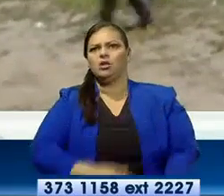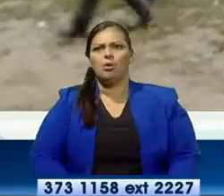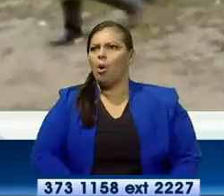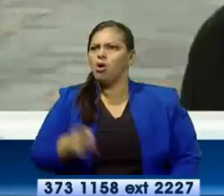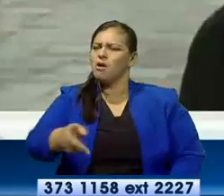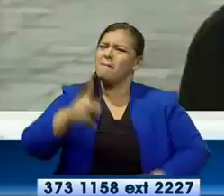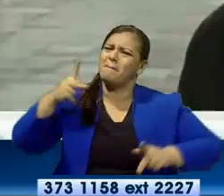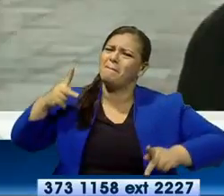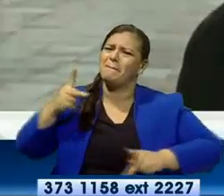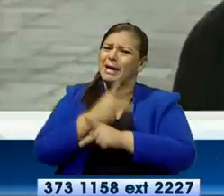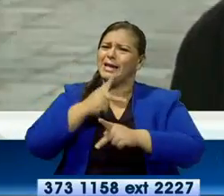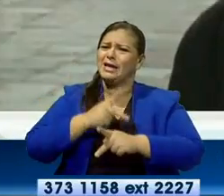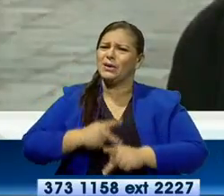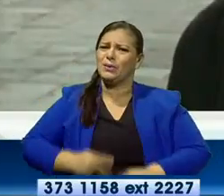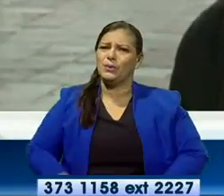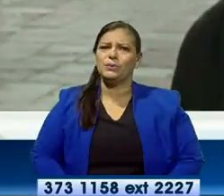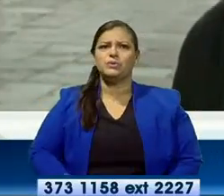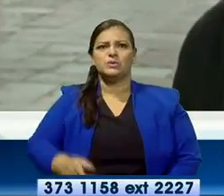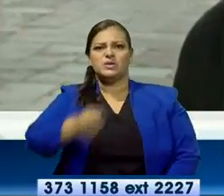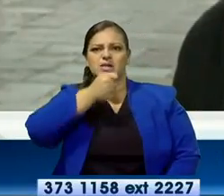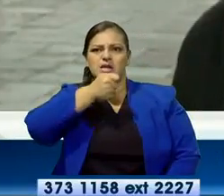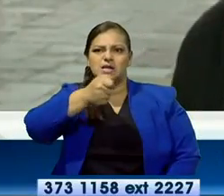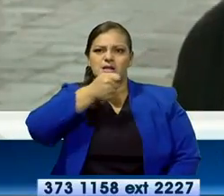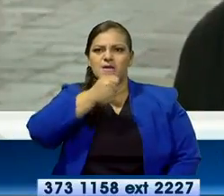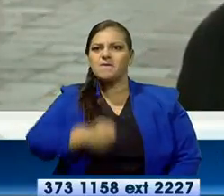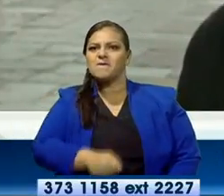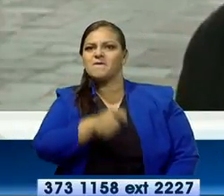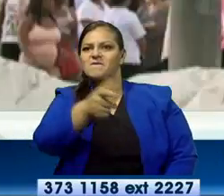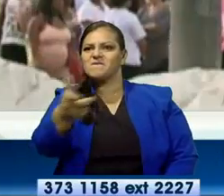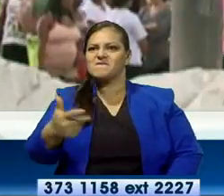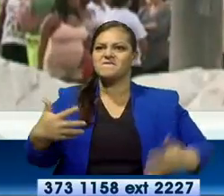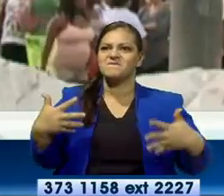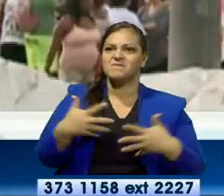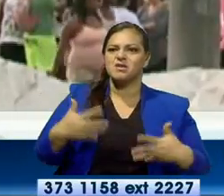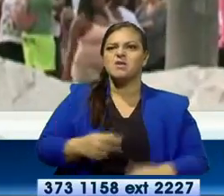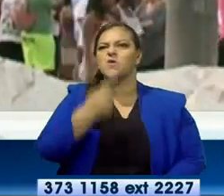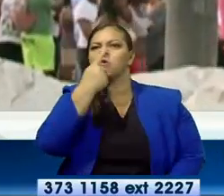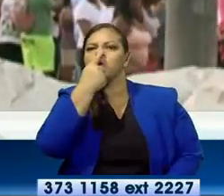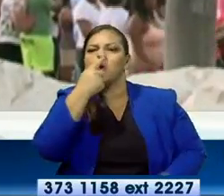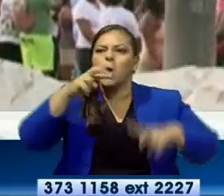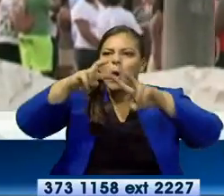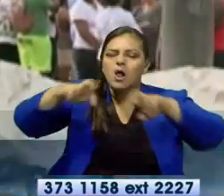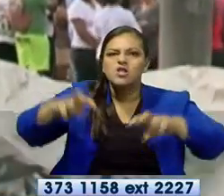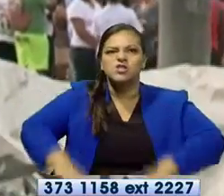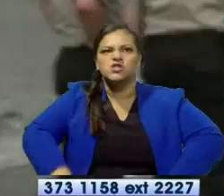un amedrentamiento a la prensa, para que no metan la nariz allá. Informó Carolina Basante.